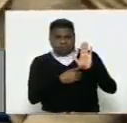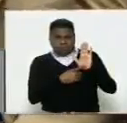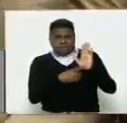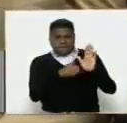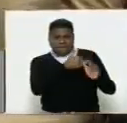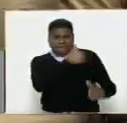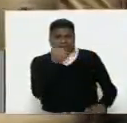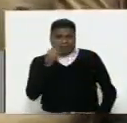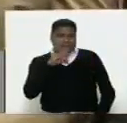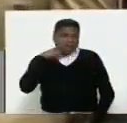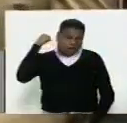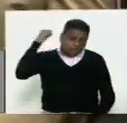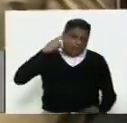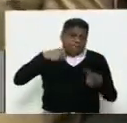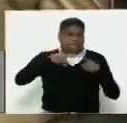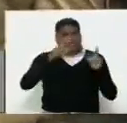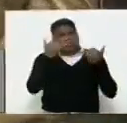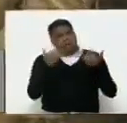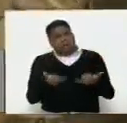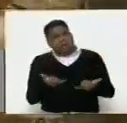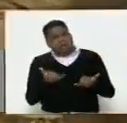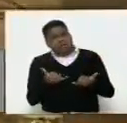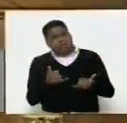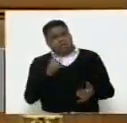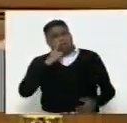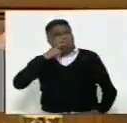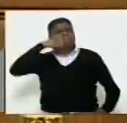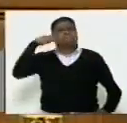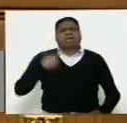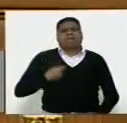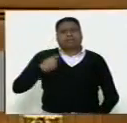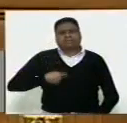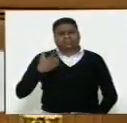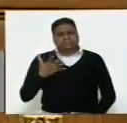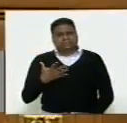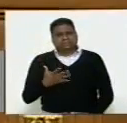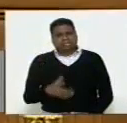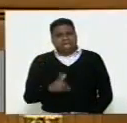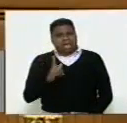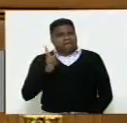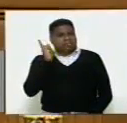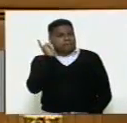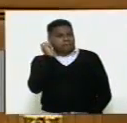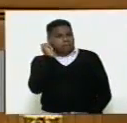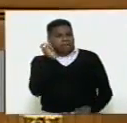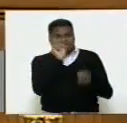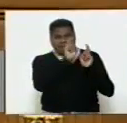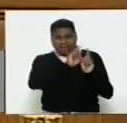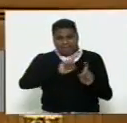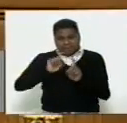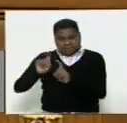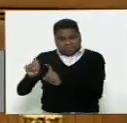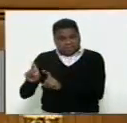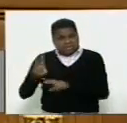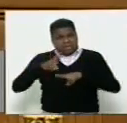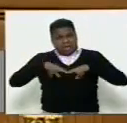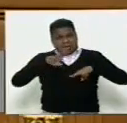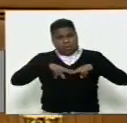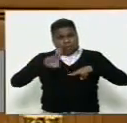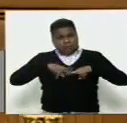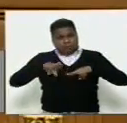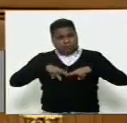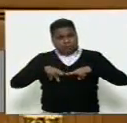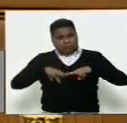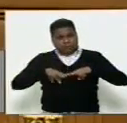las de ahora son tan machistas. Las mujeres le enseñan a los niños, no lo